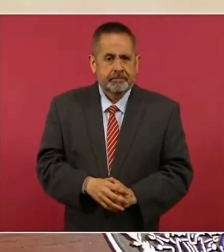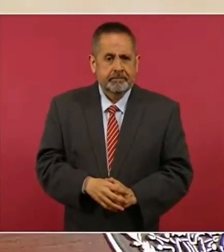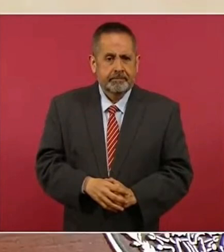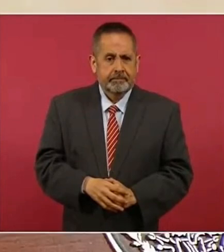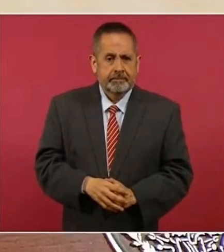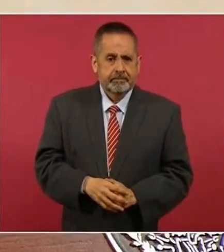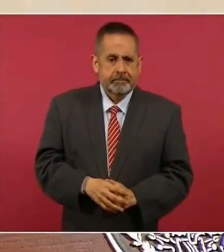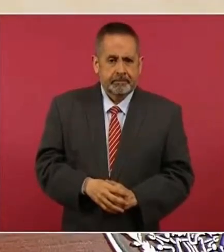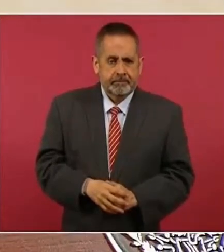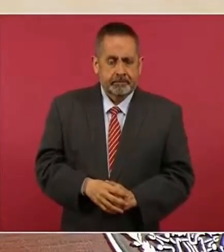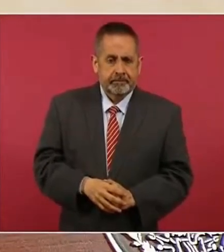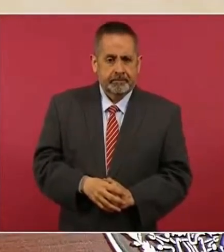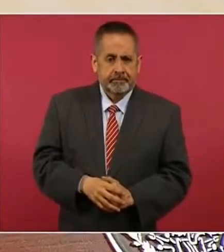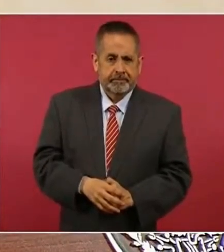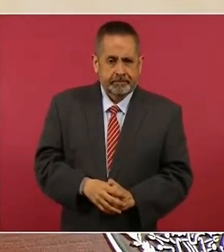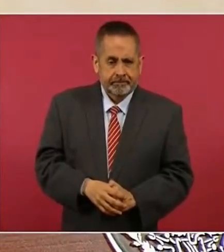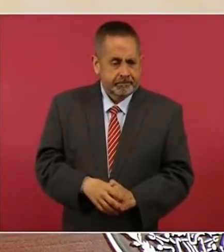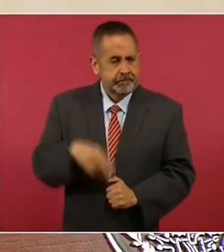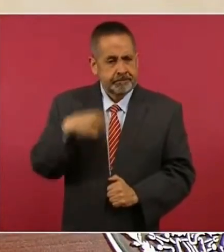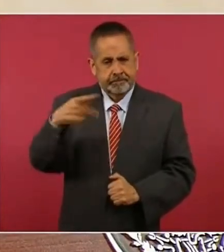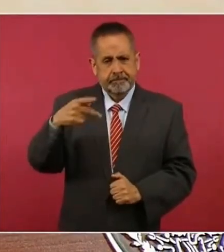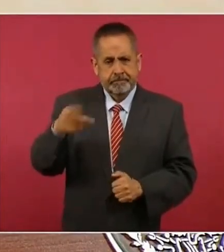su tribunal